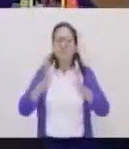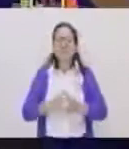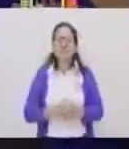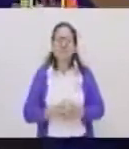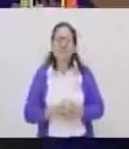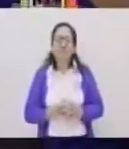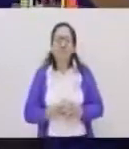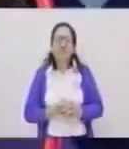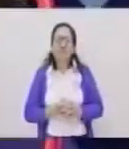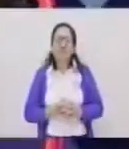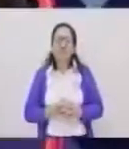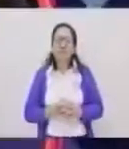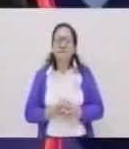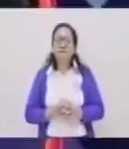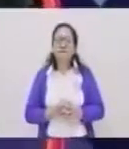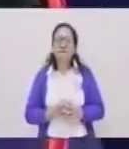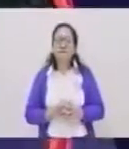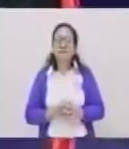exacta.